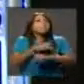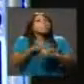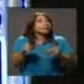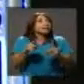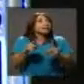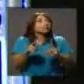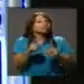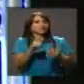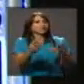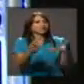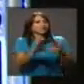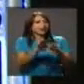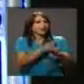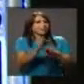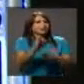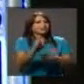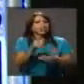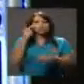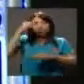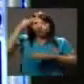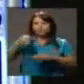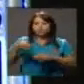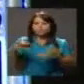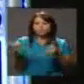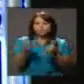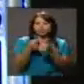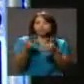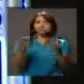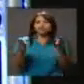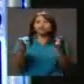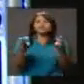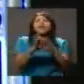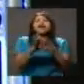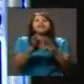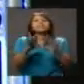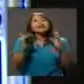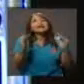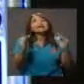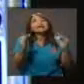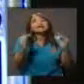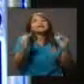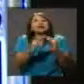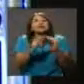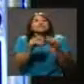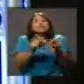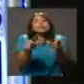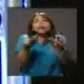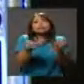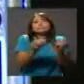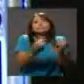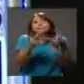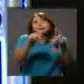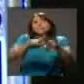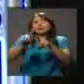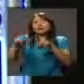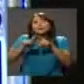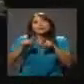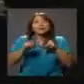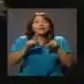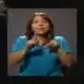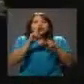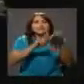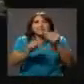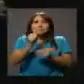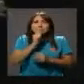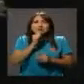cerrar carreras hay que cerrar de inmediato los garajes universitarios de este país que gradúan profesionales en dos años y medio. Tienen que